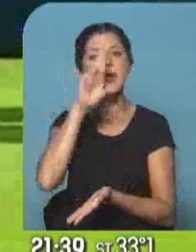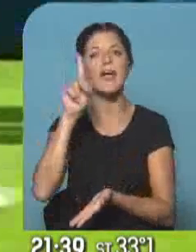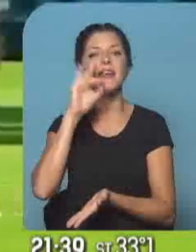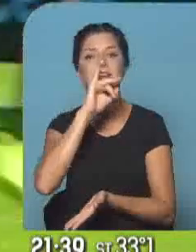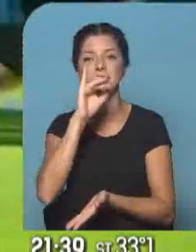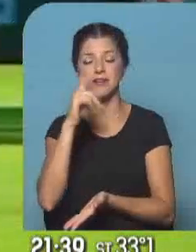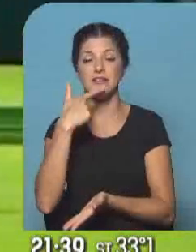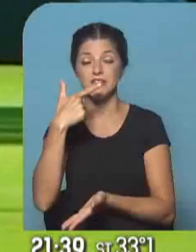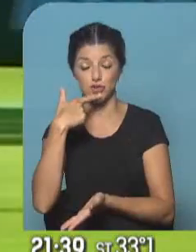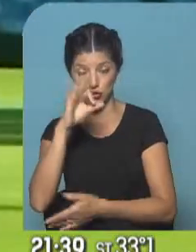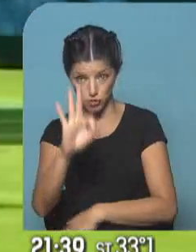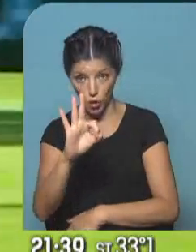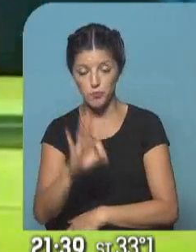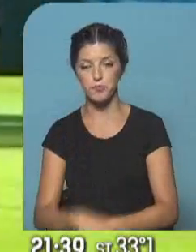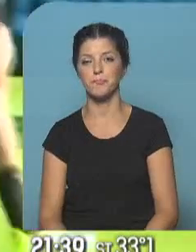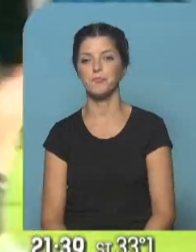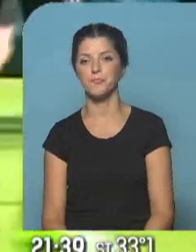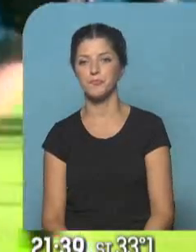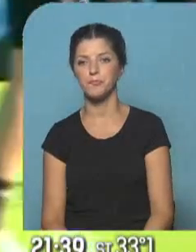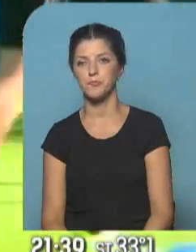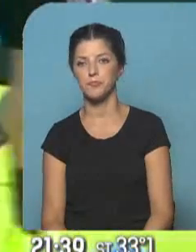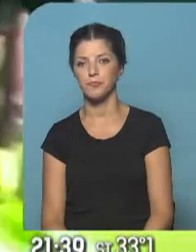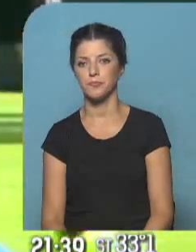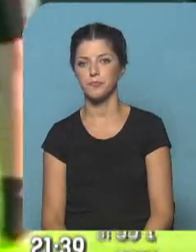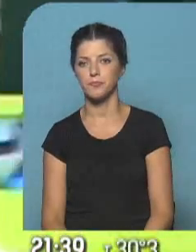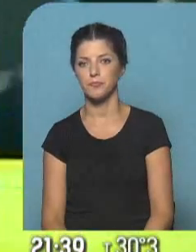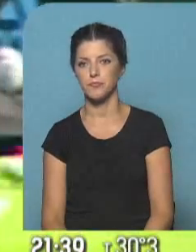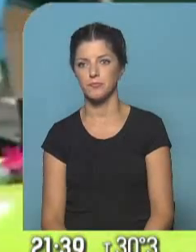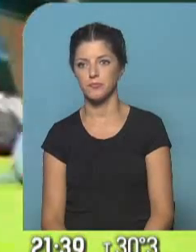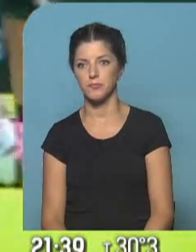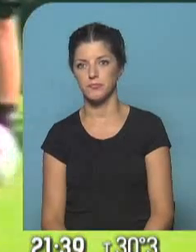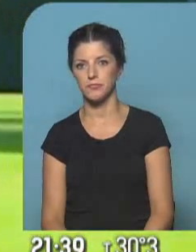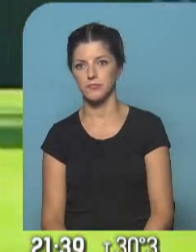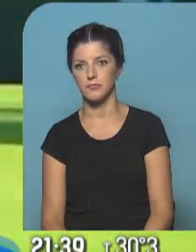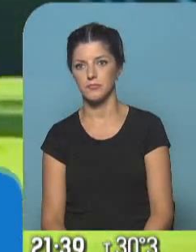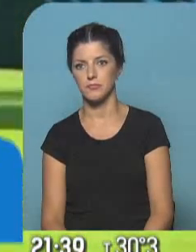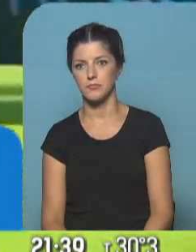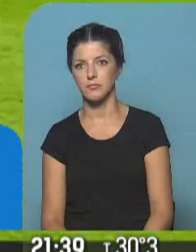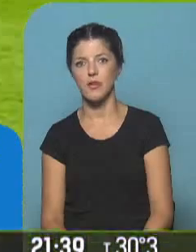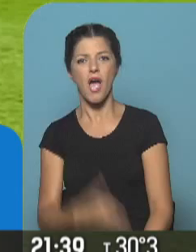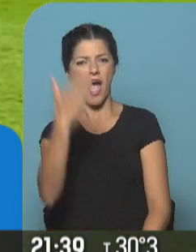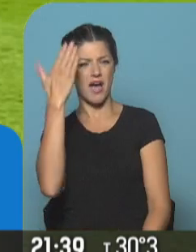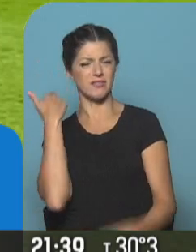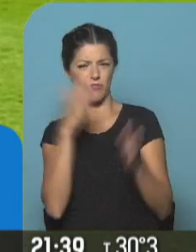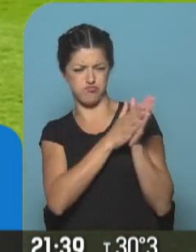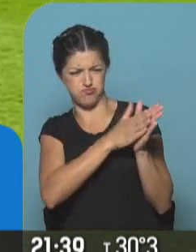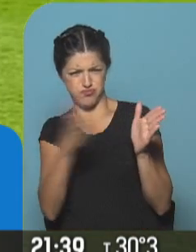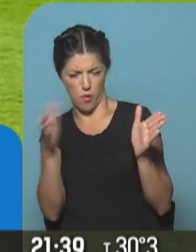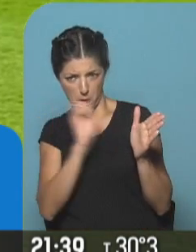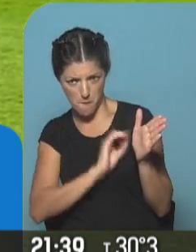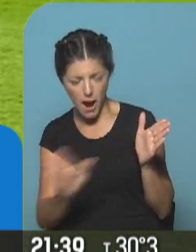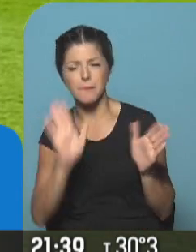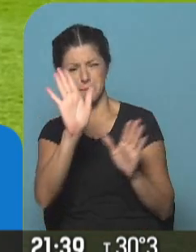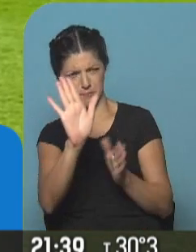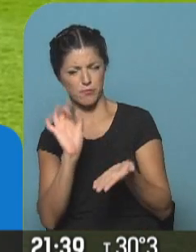En un comunicado en donde hablan de producto de una mala racha. Es decir, lo echan al